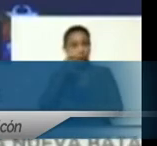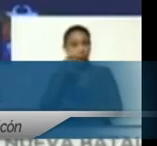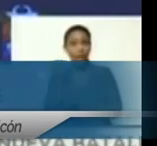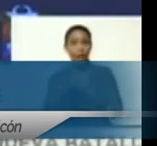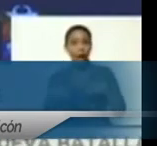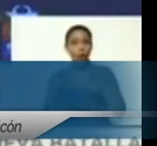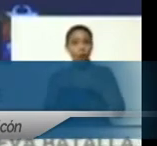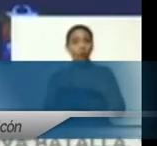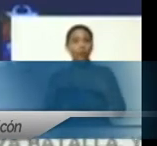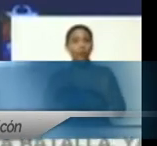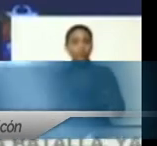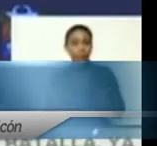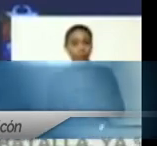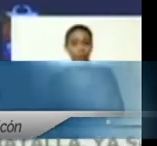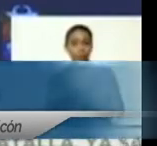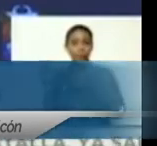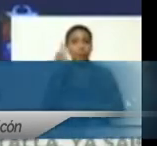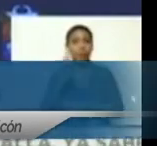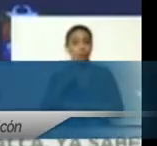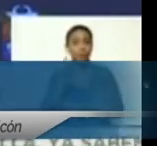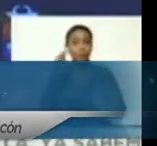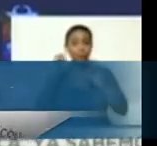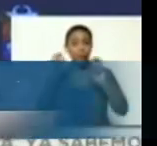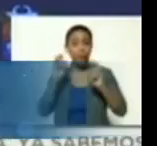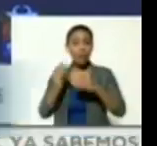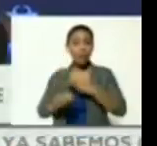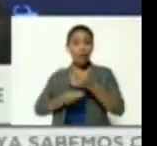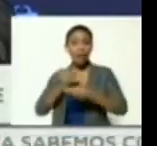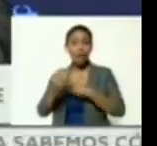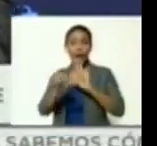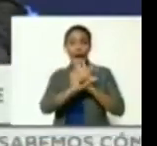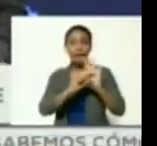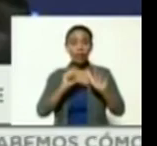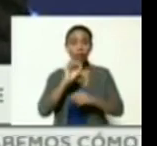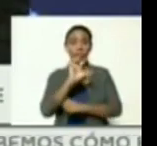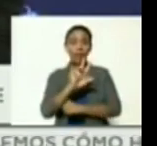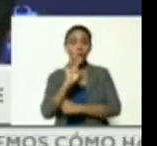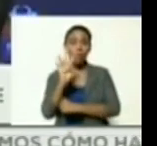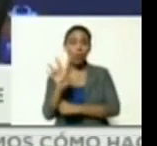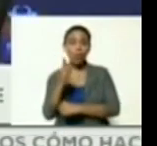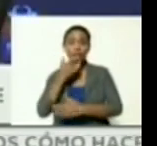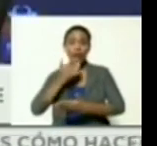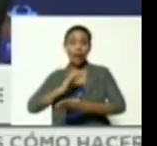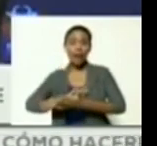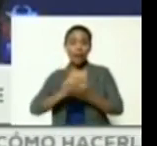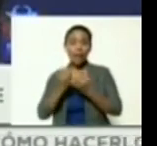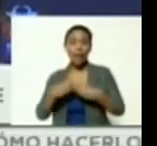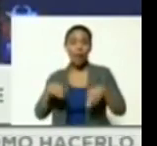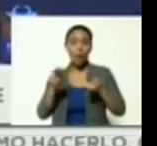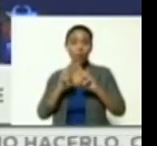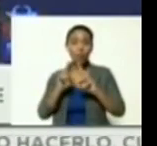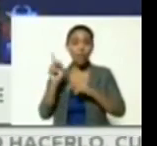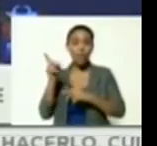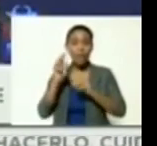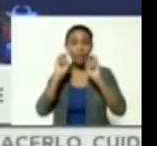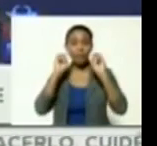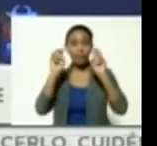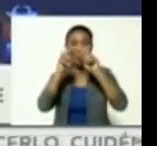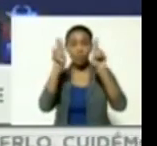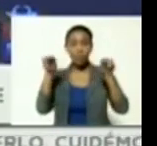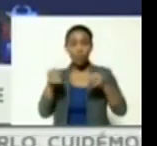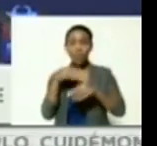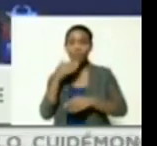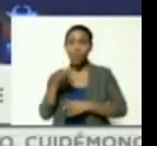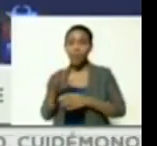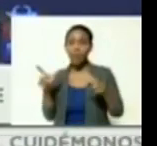Naciones Unidas que, en uso de las facultades que le otorga el artículo 34 de la Carta de las Naciones Unidas y en el marco de su próxima